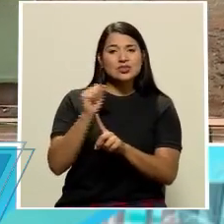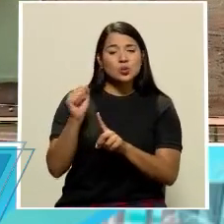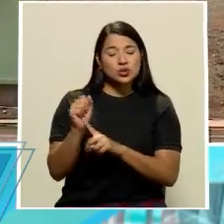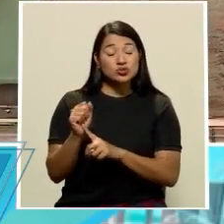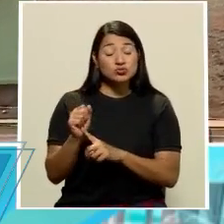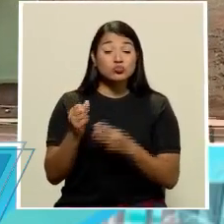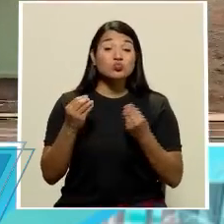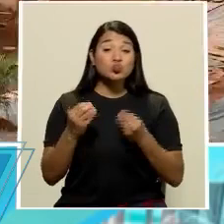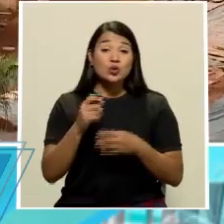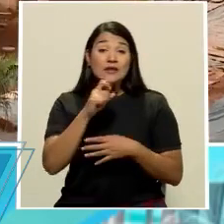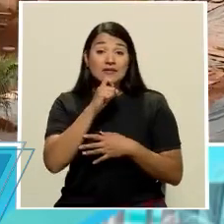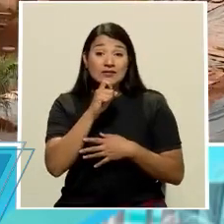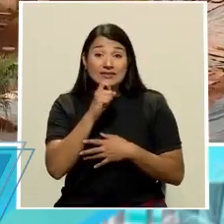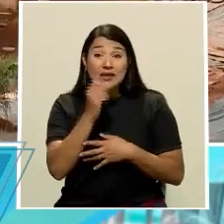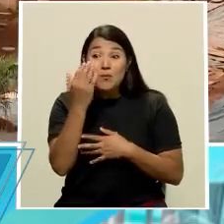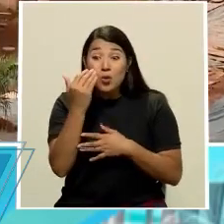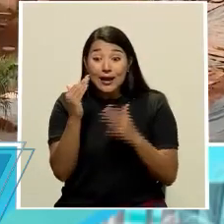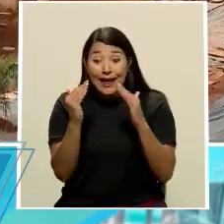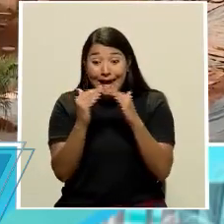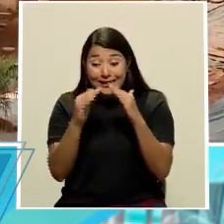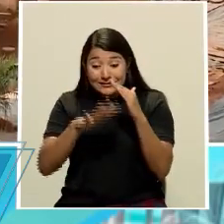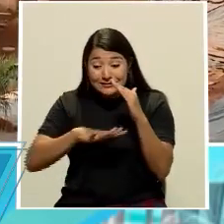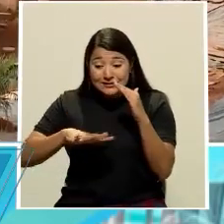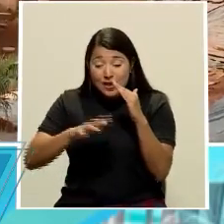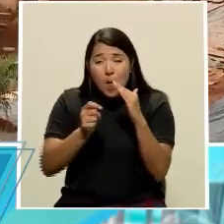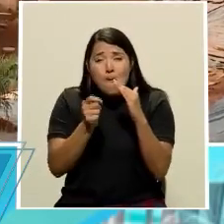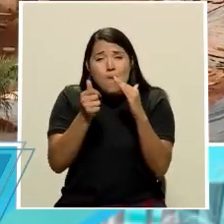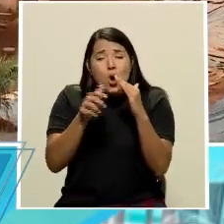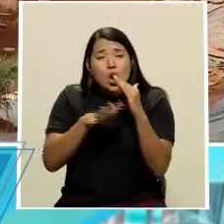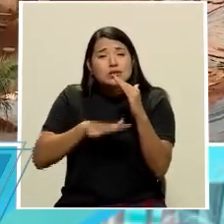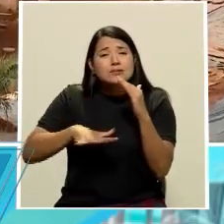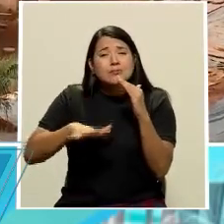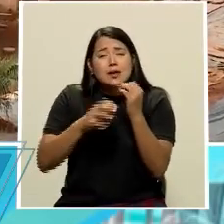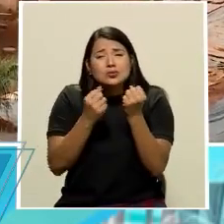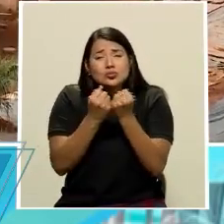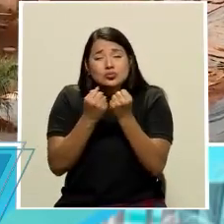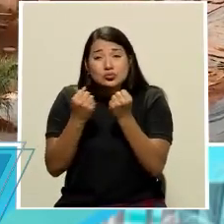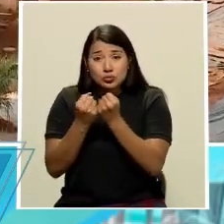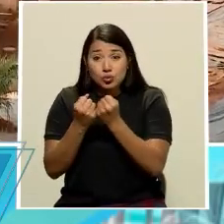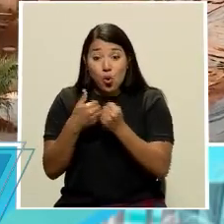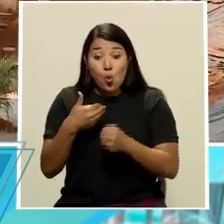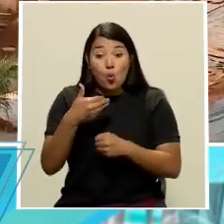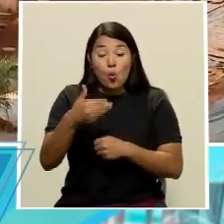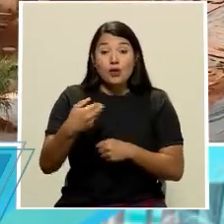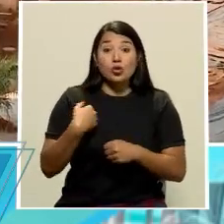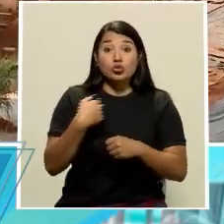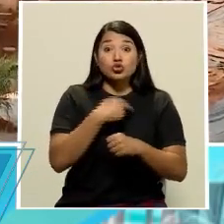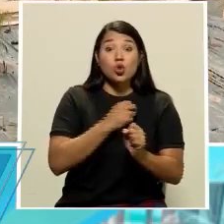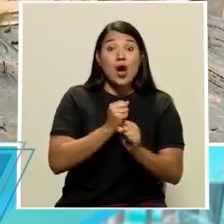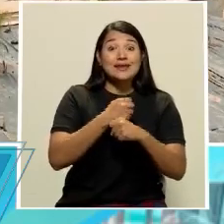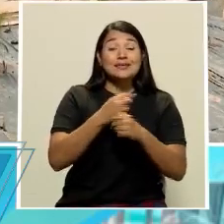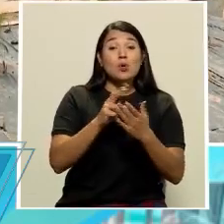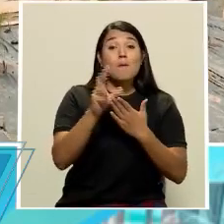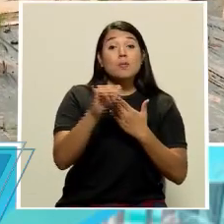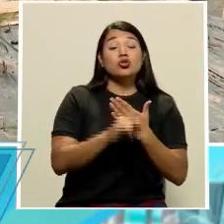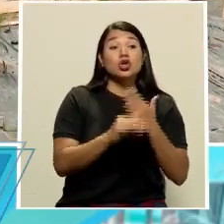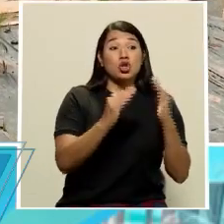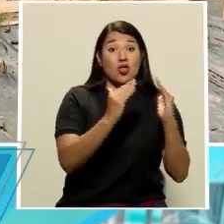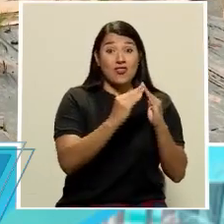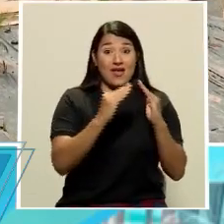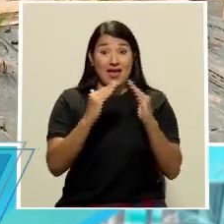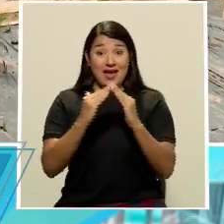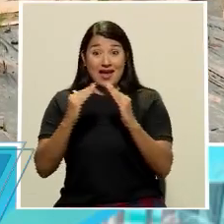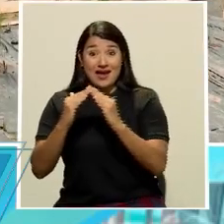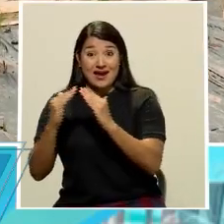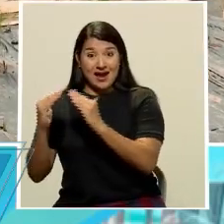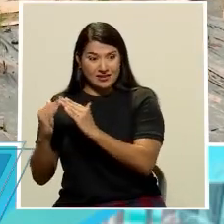muy poco espacio al interior de la vivienda, y cuando tenemos proyectos de vivienda masivos, eso nos genera también mayores problemas